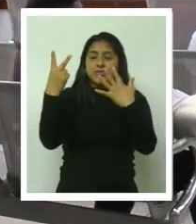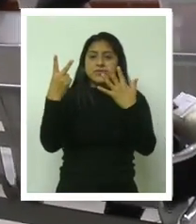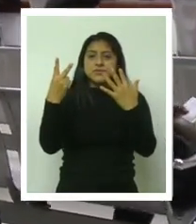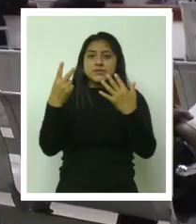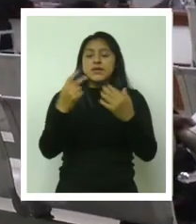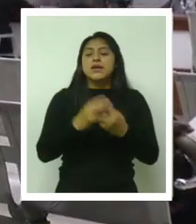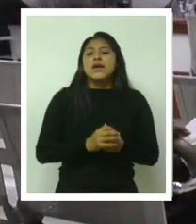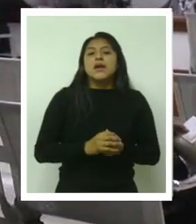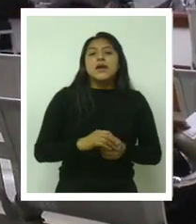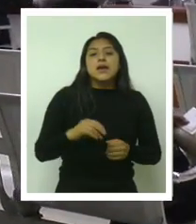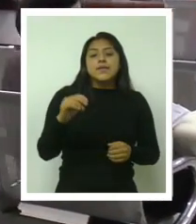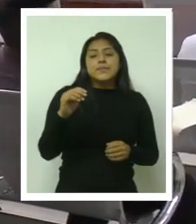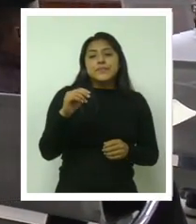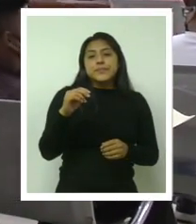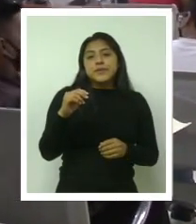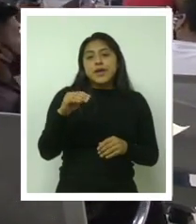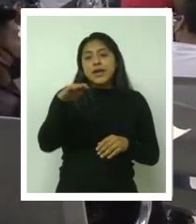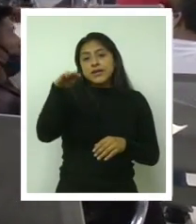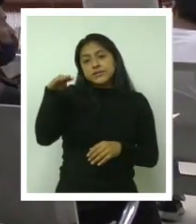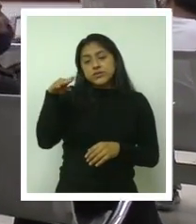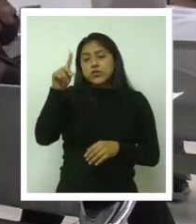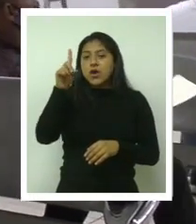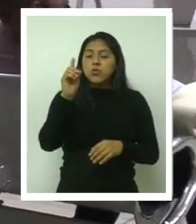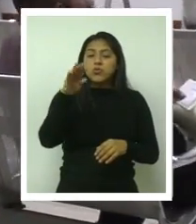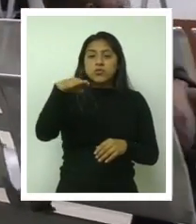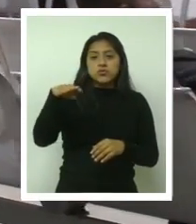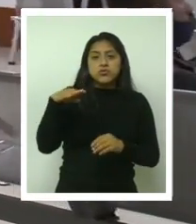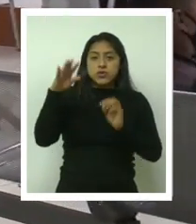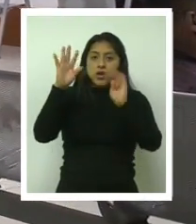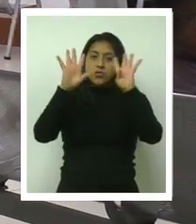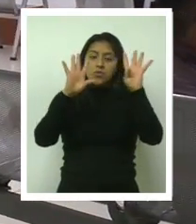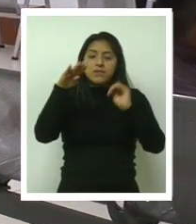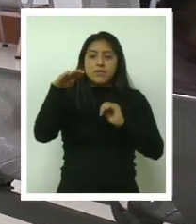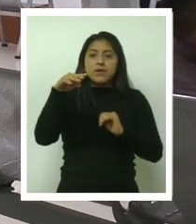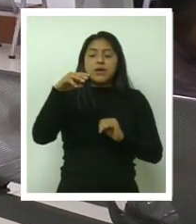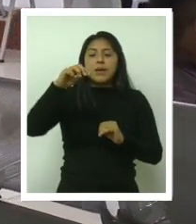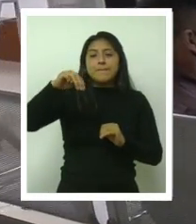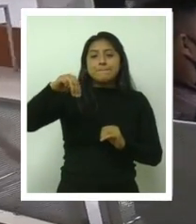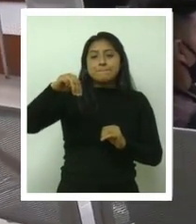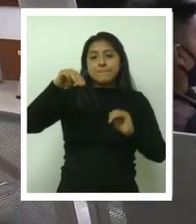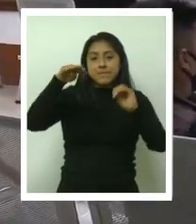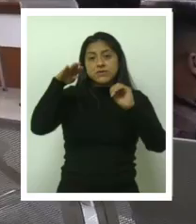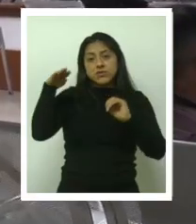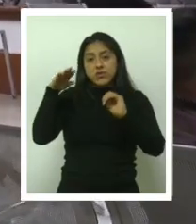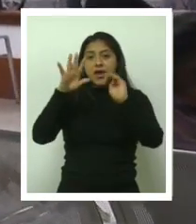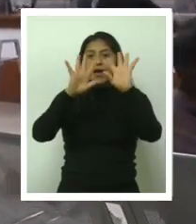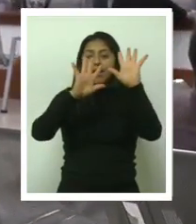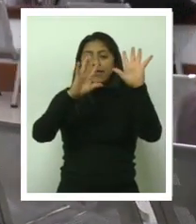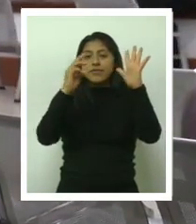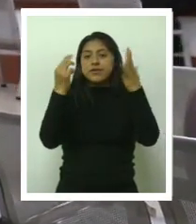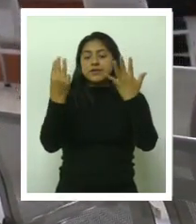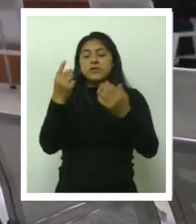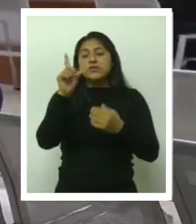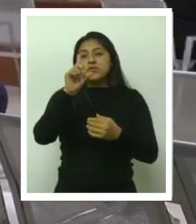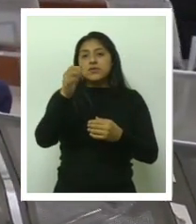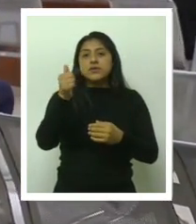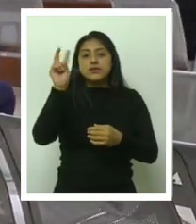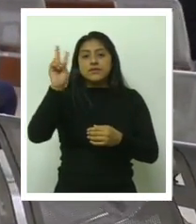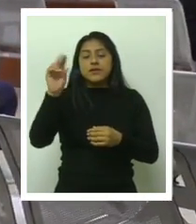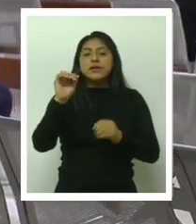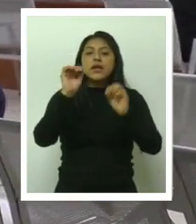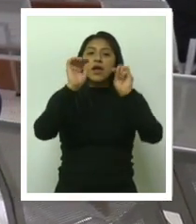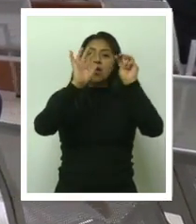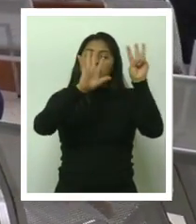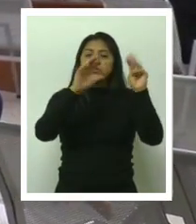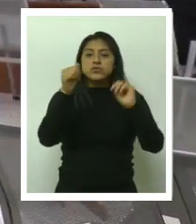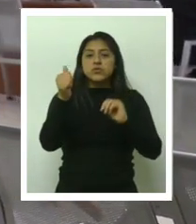12 horas. En el caso de las oficinas que se encuentran en zona 1, zona 9 y Metro Norte, los horarios son de lunes a viernes de 8